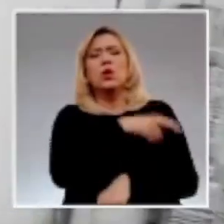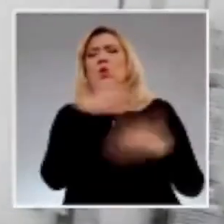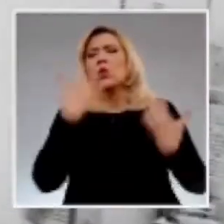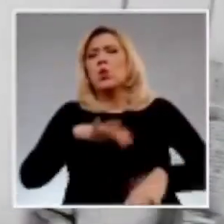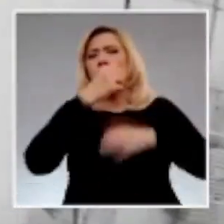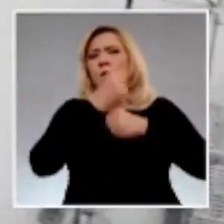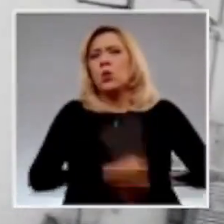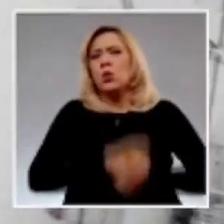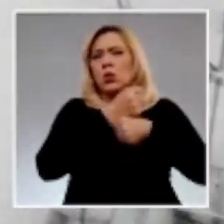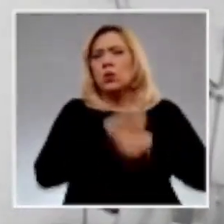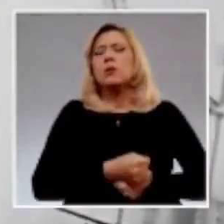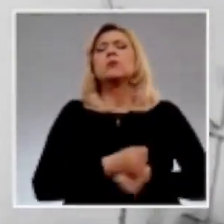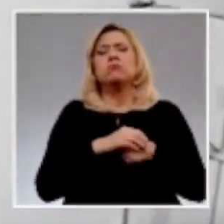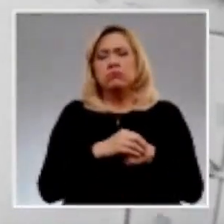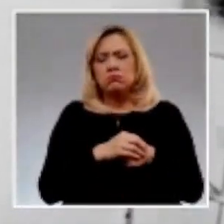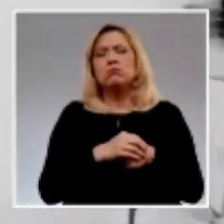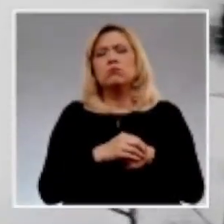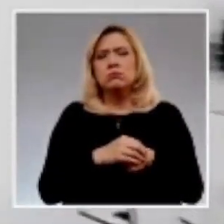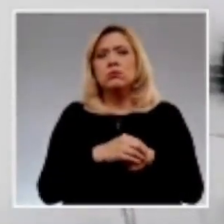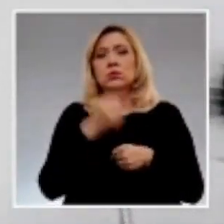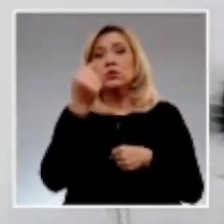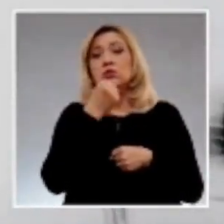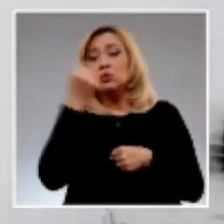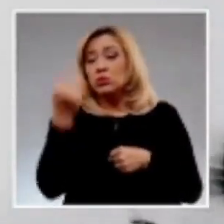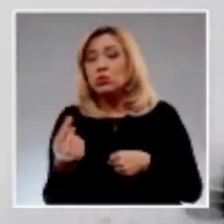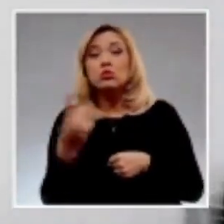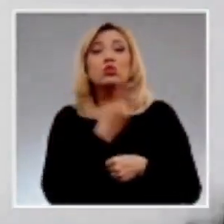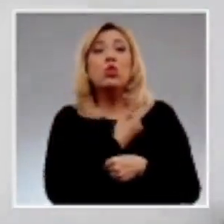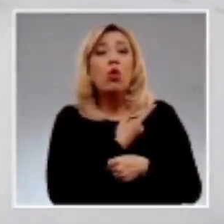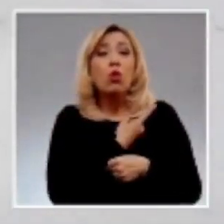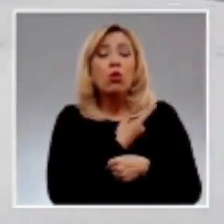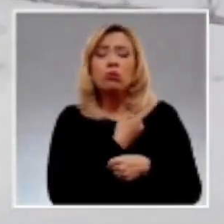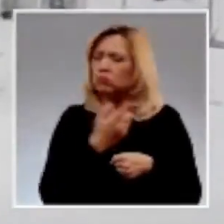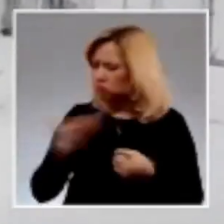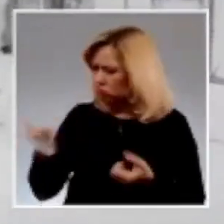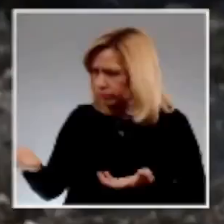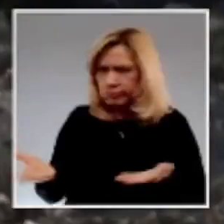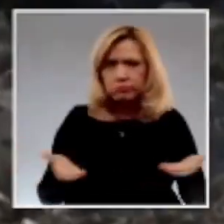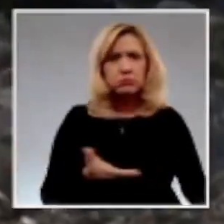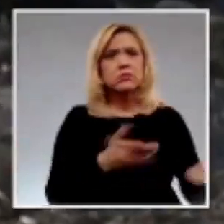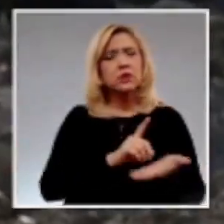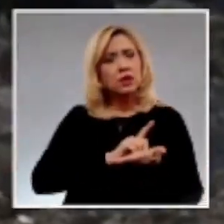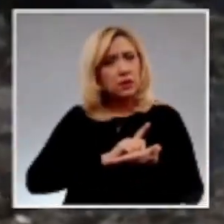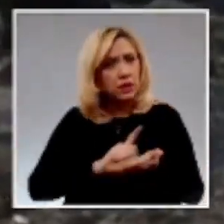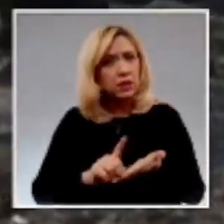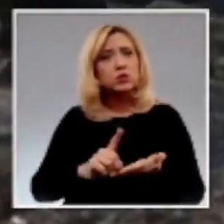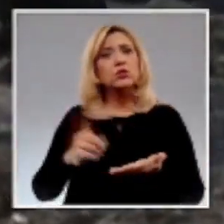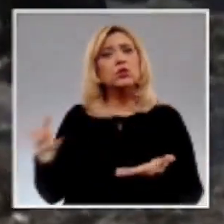específicamente a los refugiados menores no acompañados, concediéndoles el derecho a la reagrupación familiar con sus